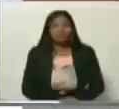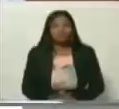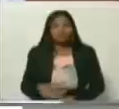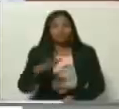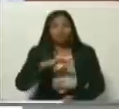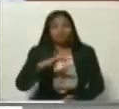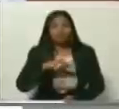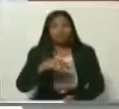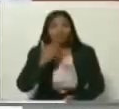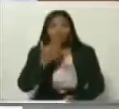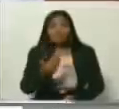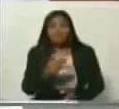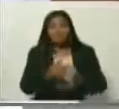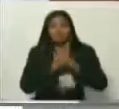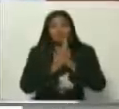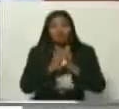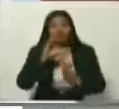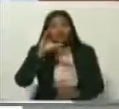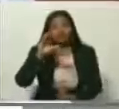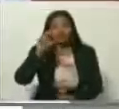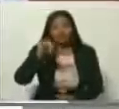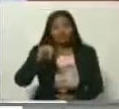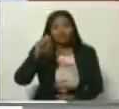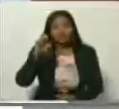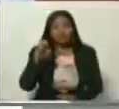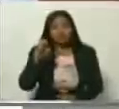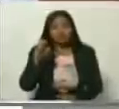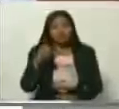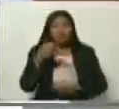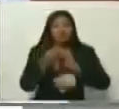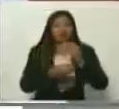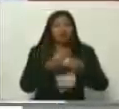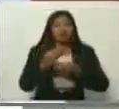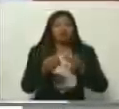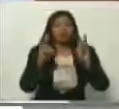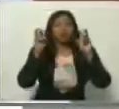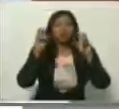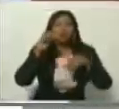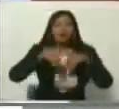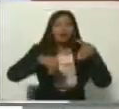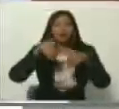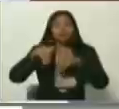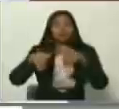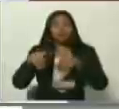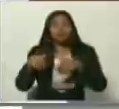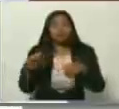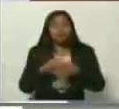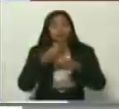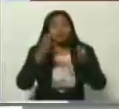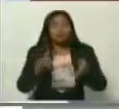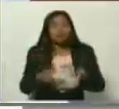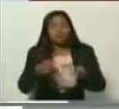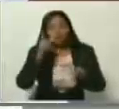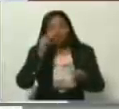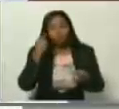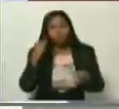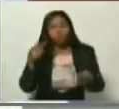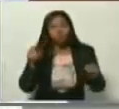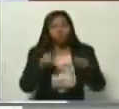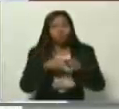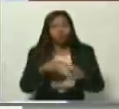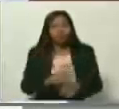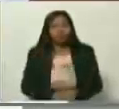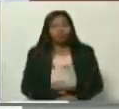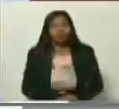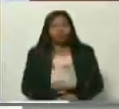ordena al CNE realizar nuevas elecciones para gobernador y gobernadora en